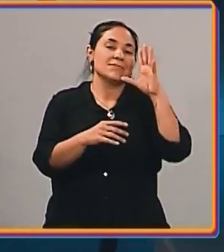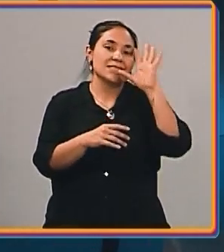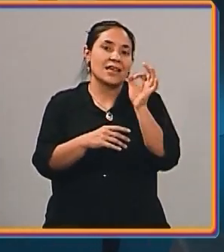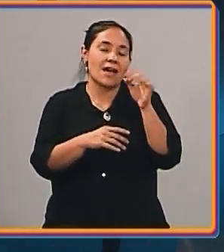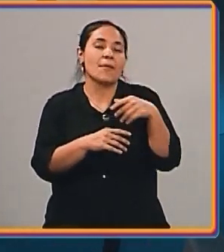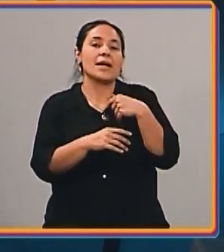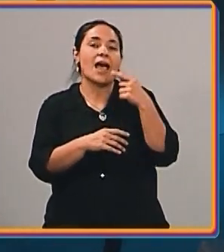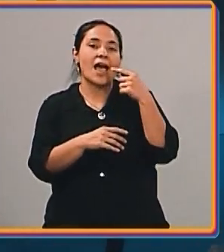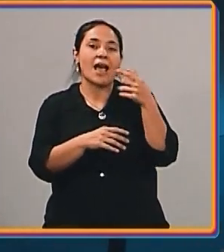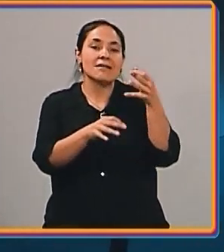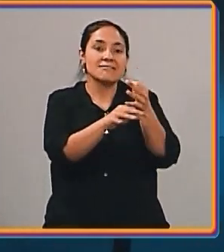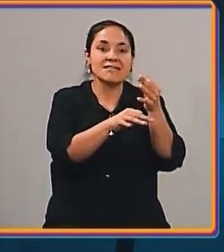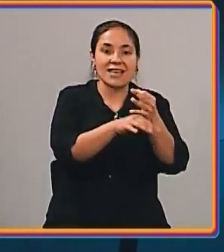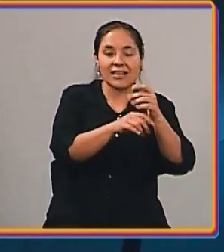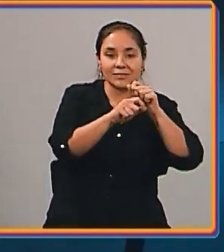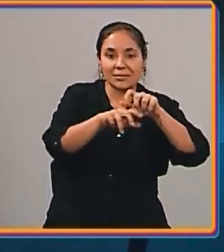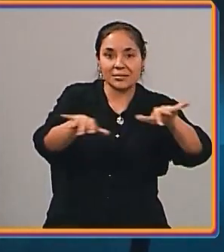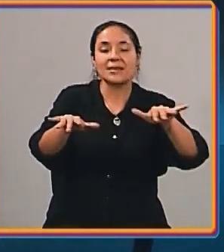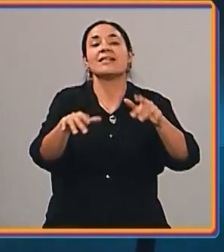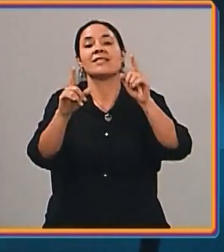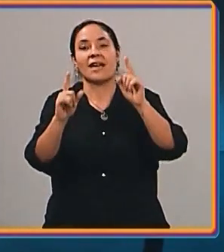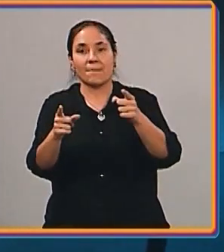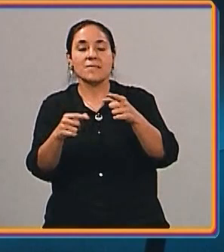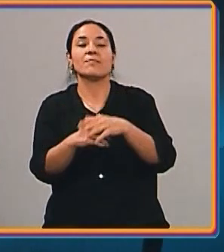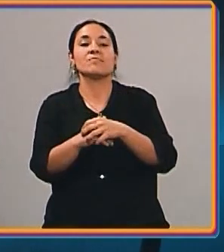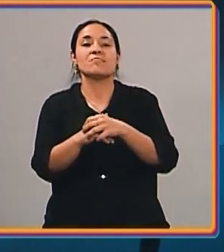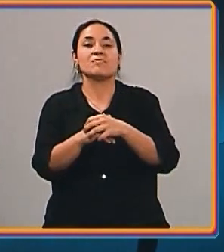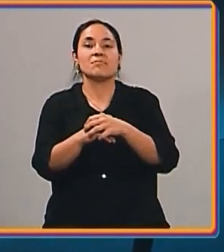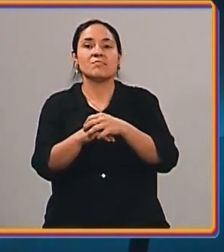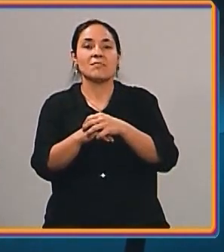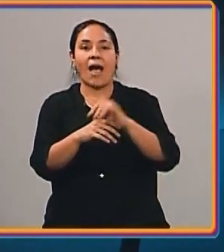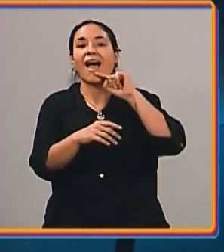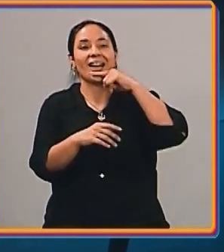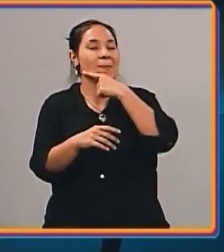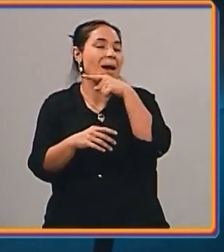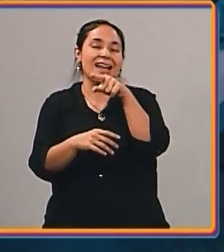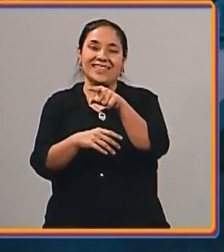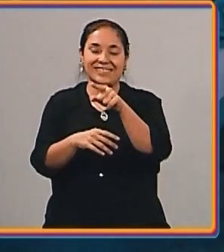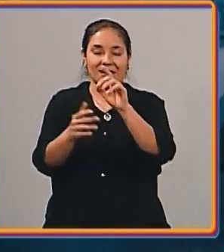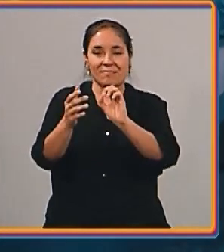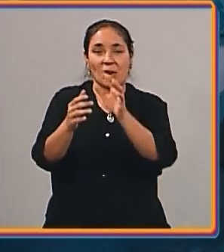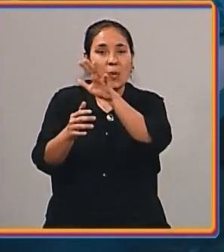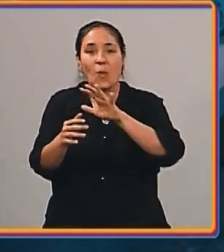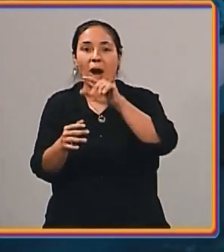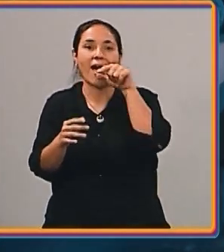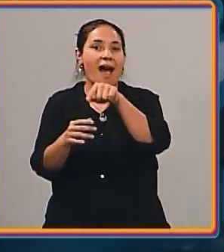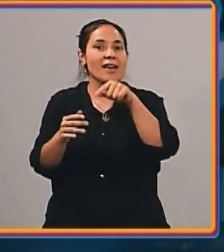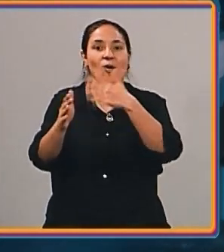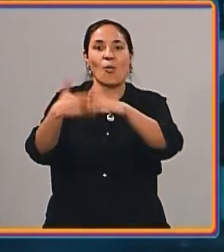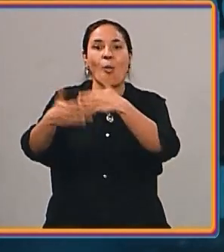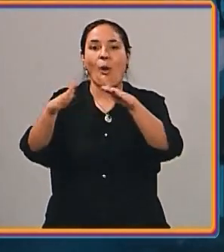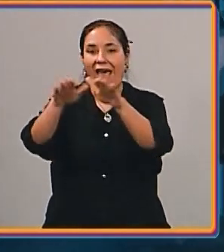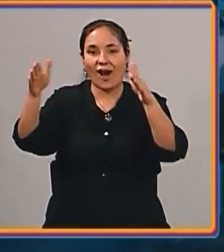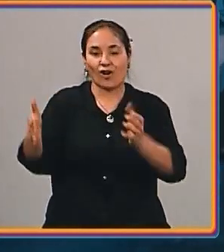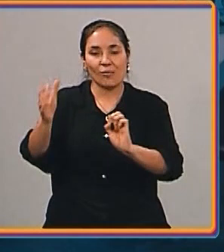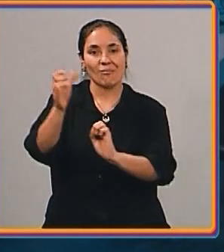las enseñanzas de Sid Sackson nacieron del otro lado del mundo, más precisamente en Alemania. Alemania es considerada la cuna